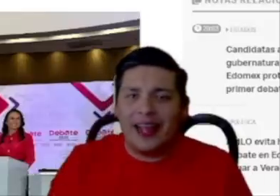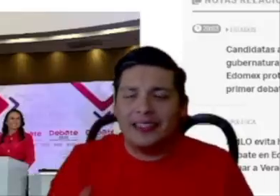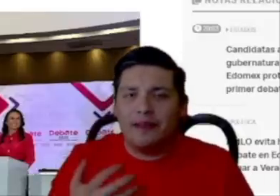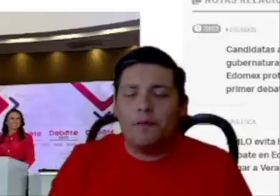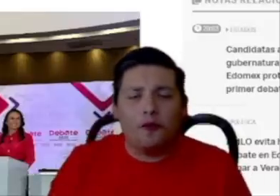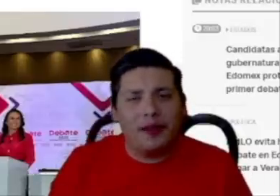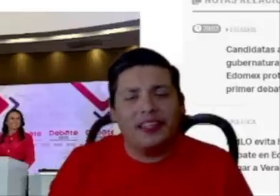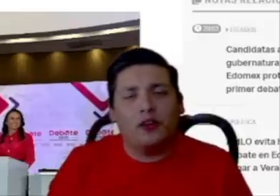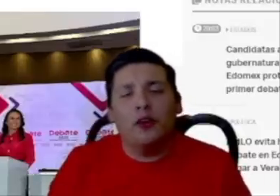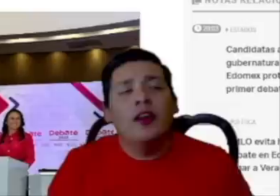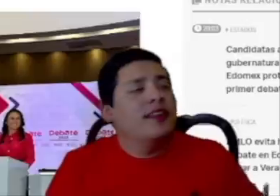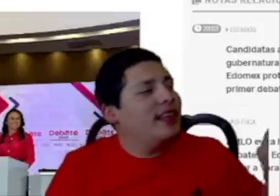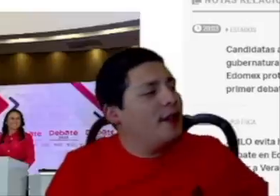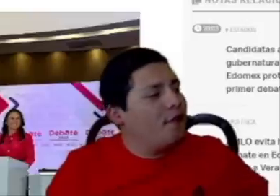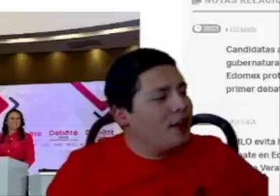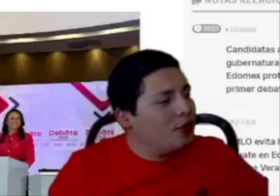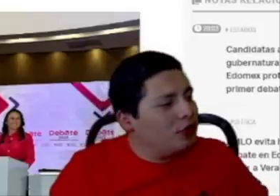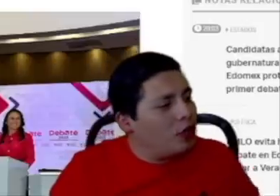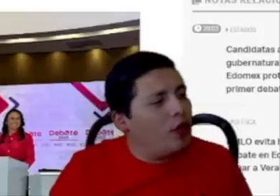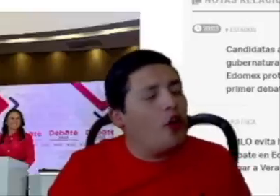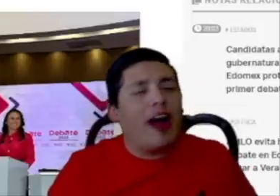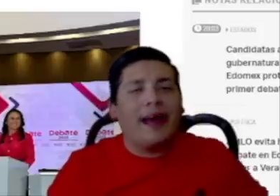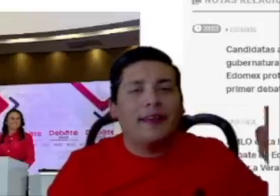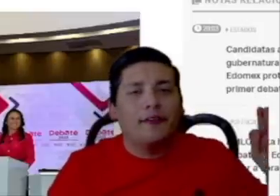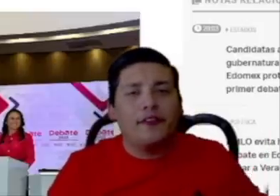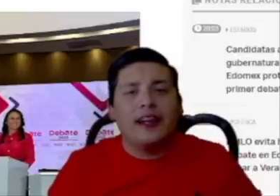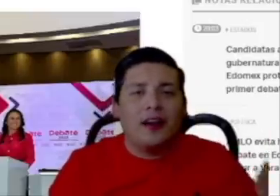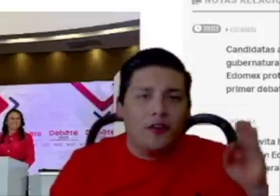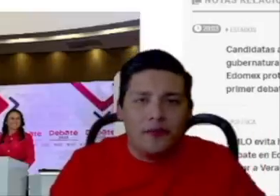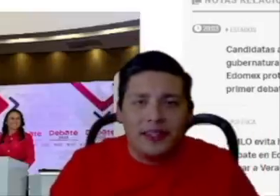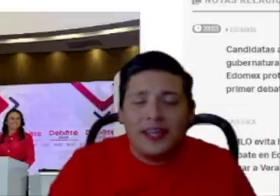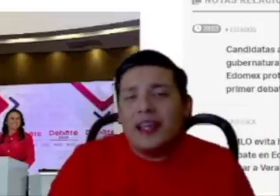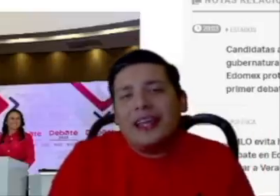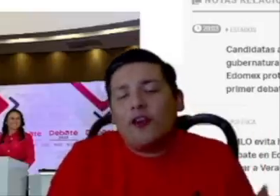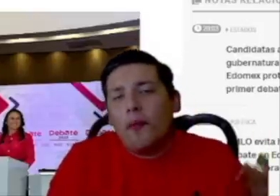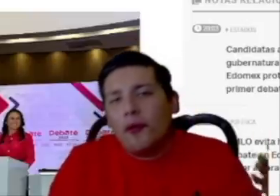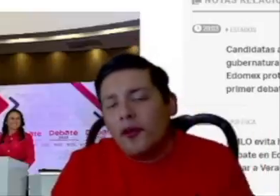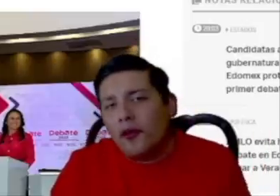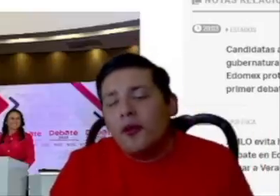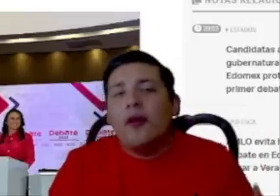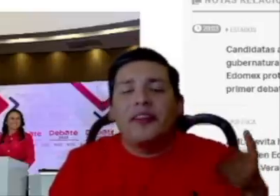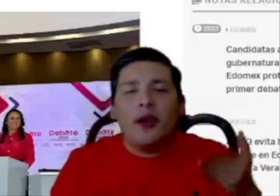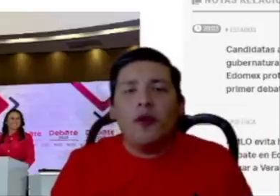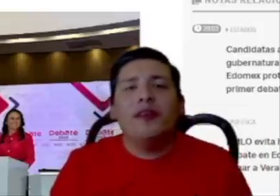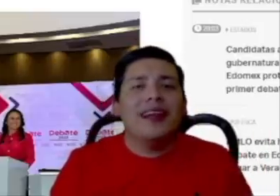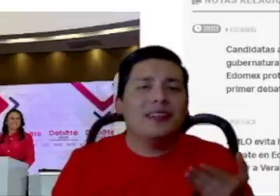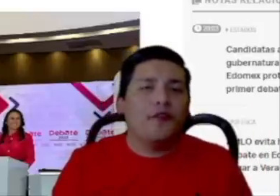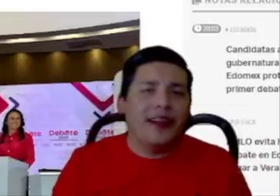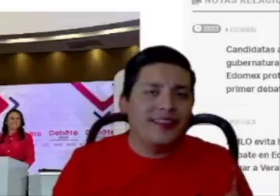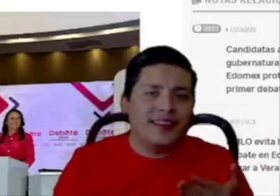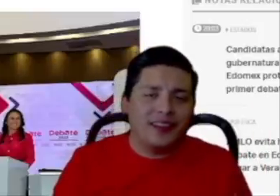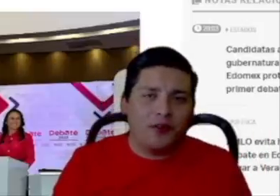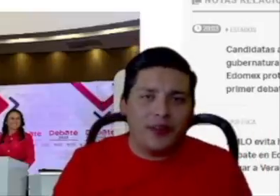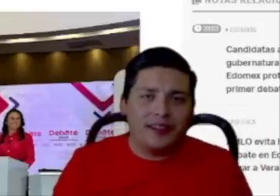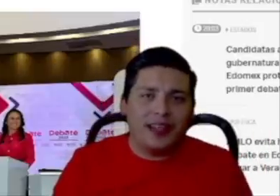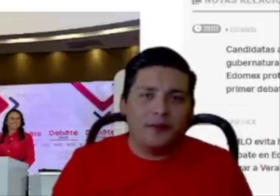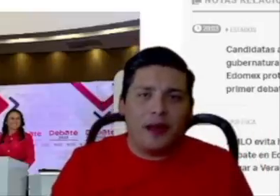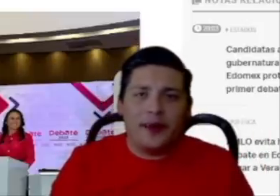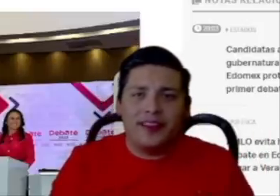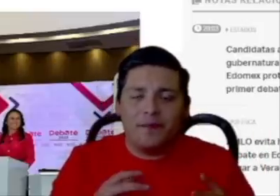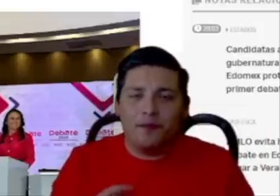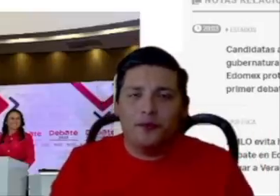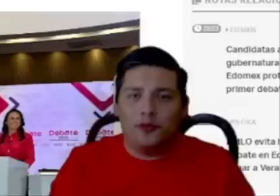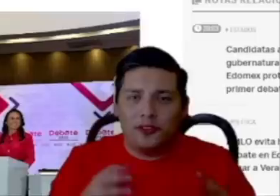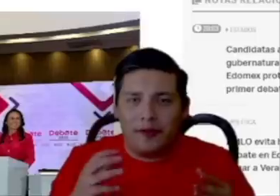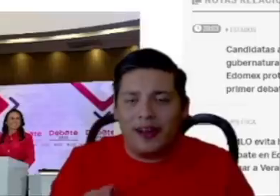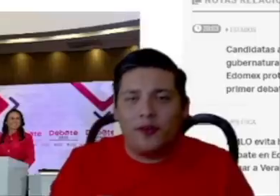candidata de la Alianza Va por México se le fue con todo a Delfina Gómez. Y cómo no, de acuerdo a las diferentes encuestas,